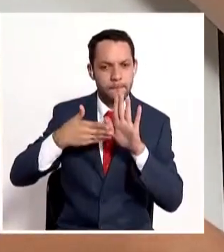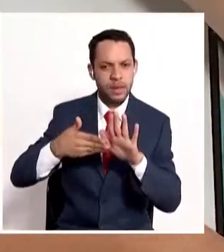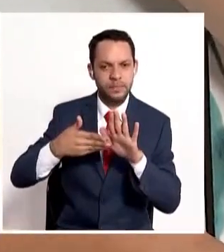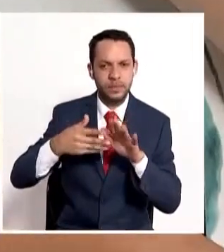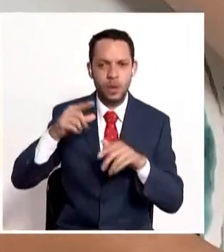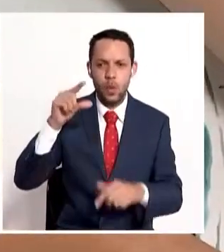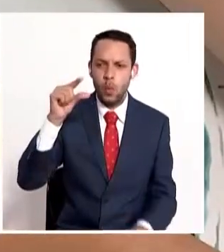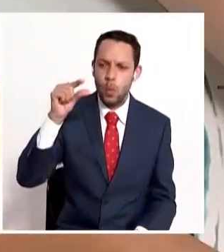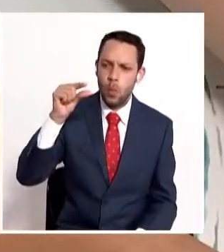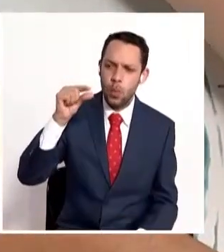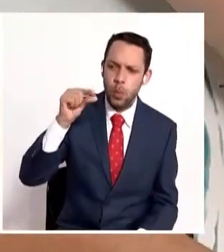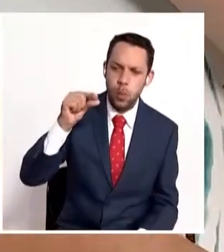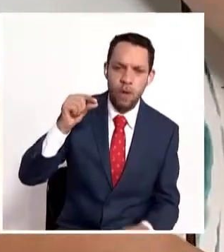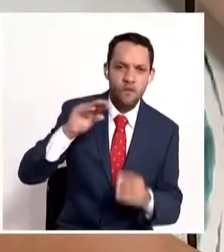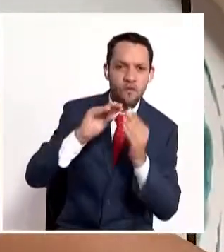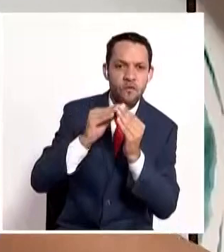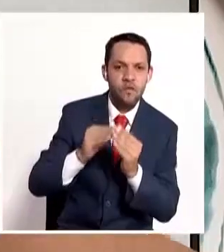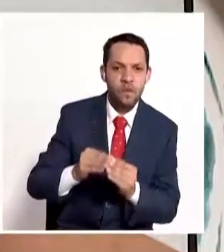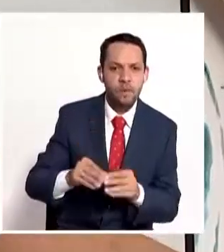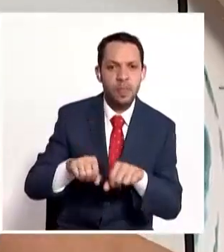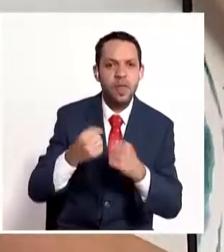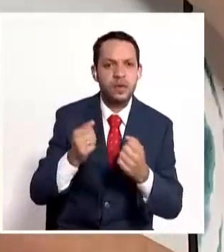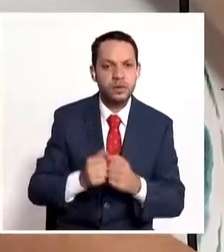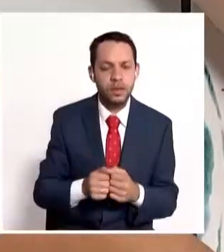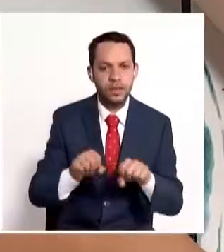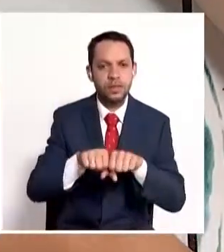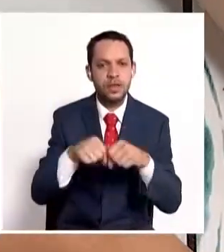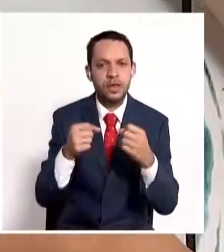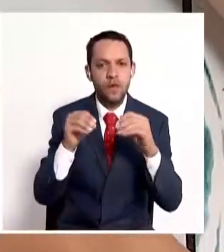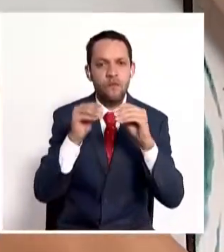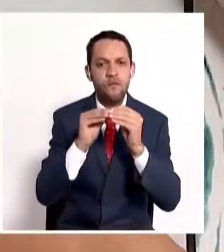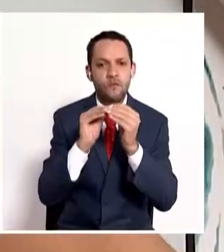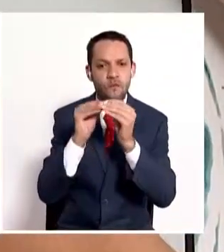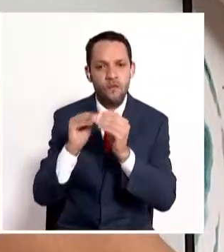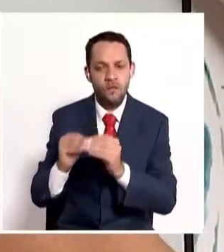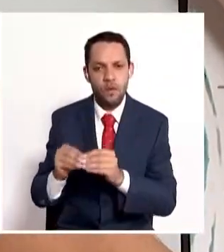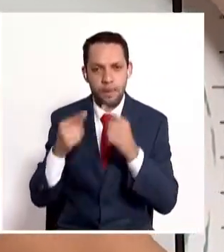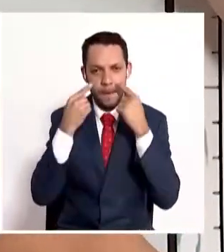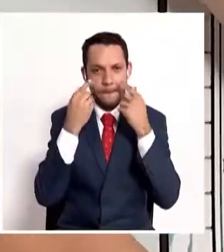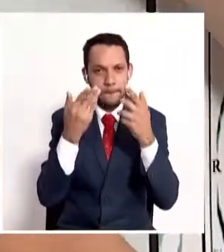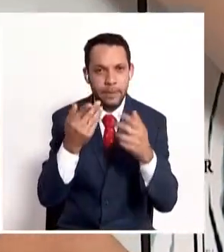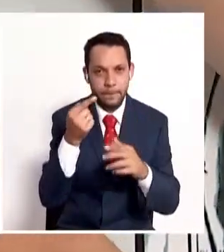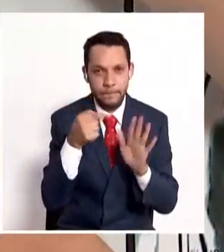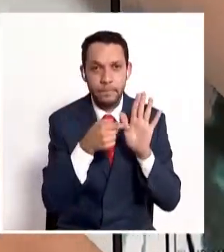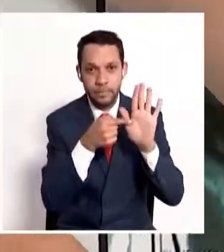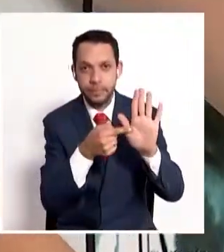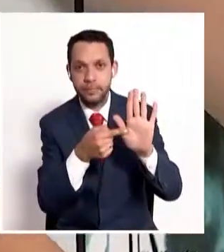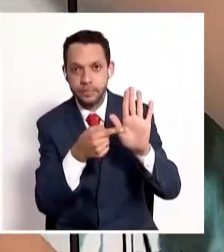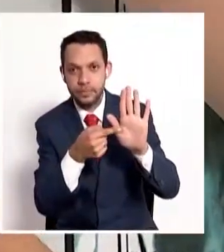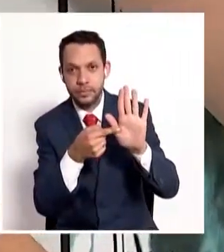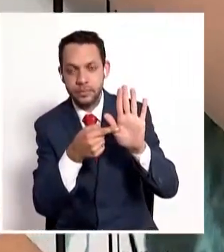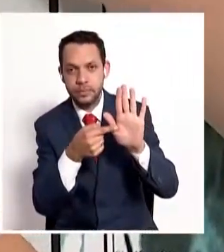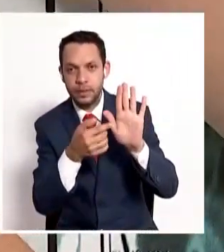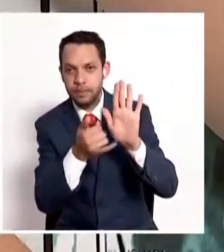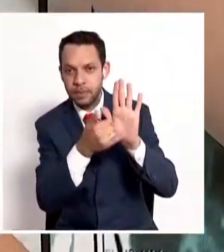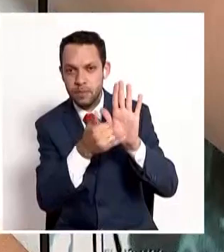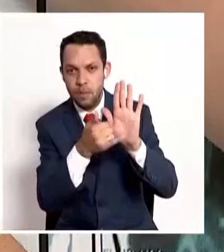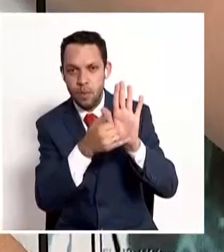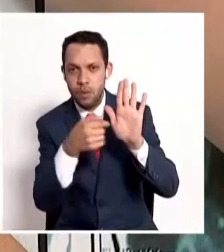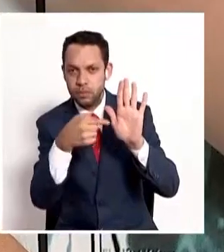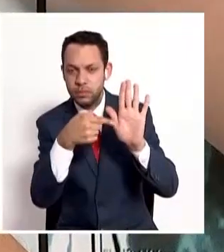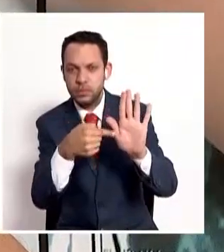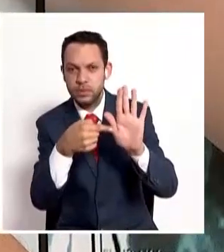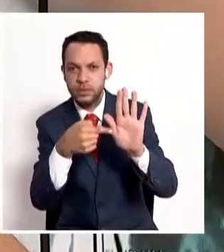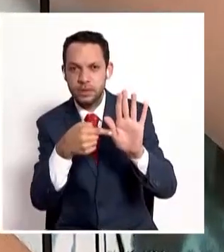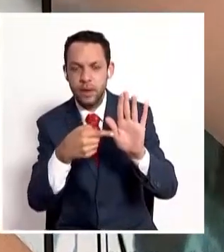se pierde la forma es decir inclinará un poquito para que la vean pero si está aquí se comienza a ver